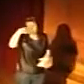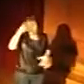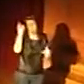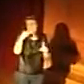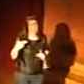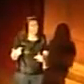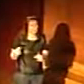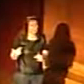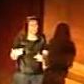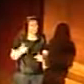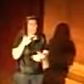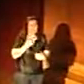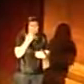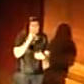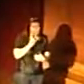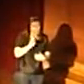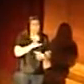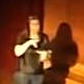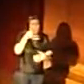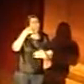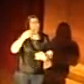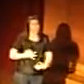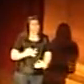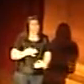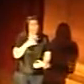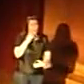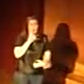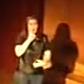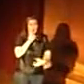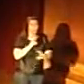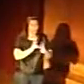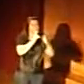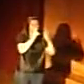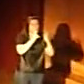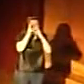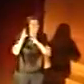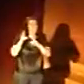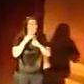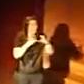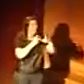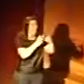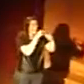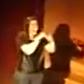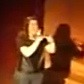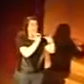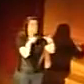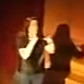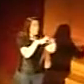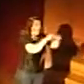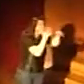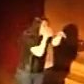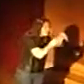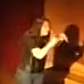pero nos lo creemos porque realmente si lo vemos por trozos responde a a partes de monumentos que podemos reconocer y con los que